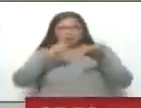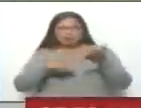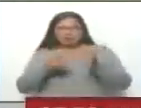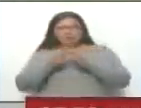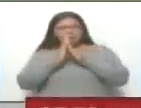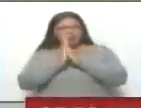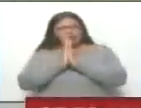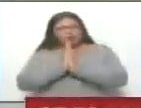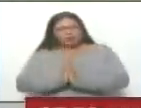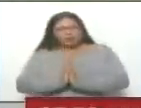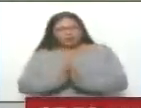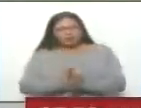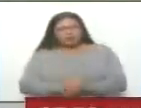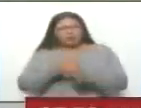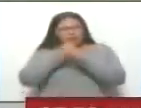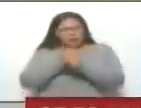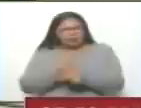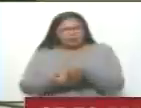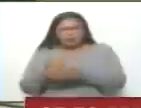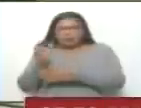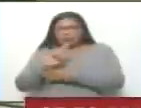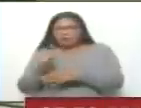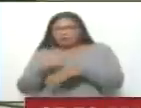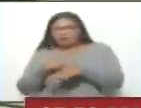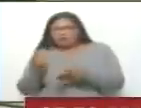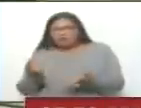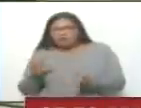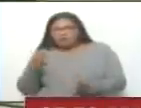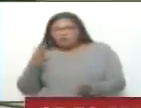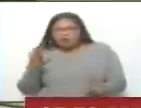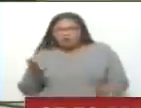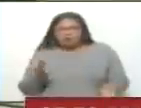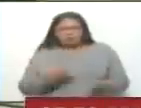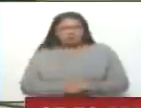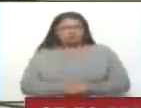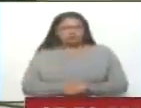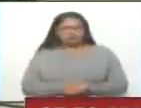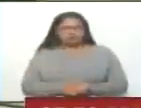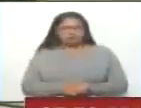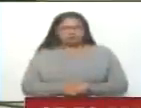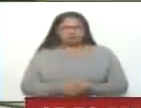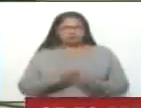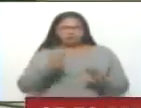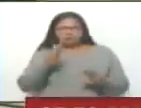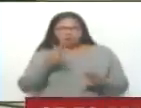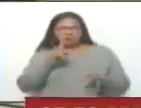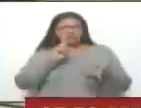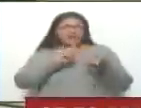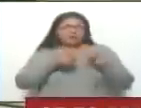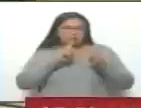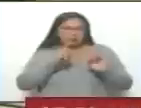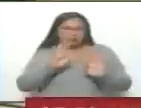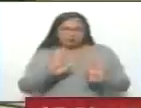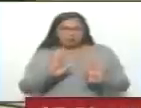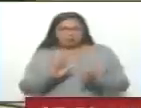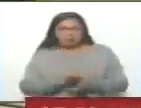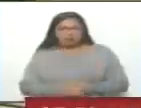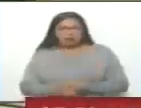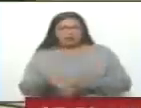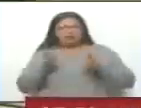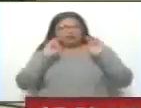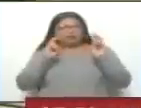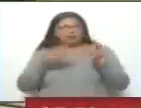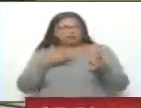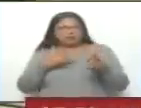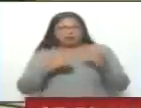colectiva. Sin embargo, ¿lo más pronto posible sería cuándo, en estimaciones? Como va a depender, el tema sensible